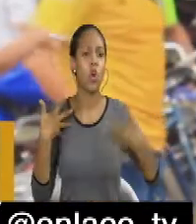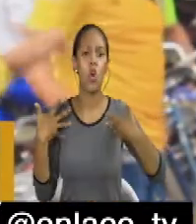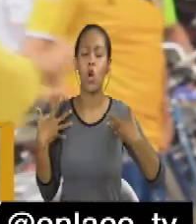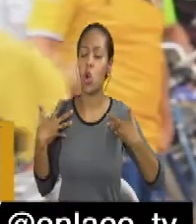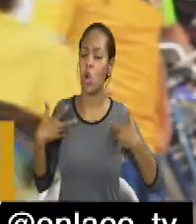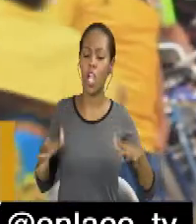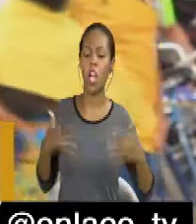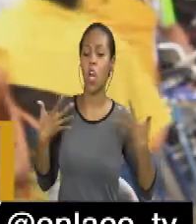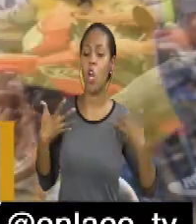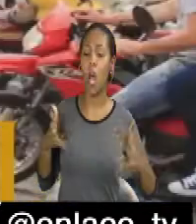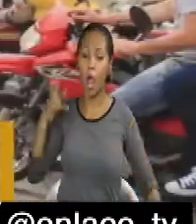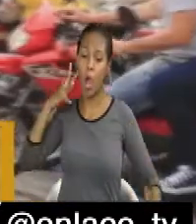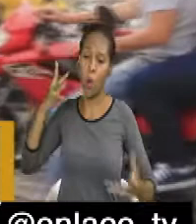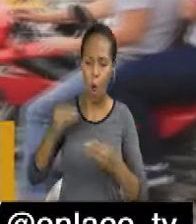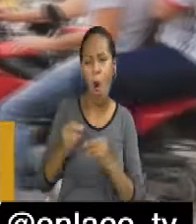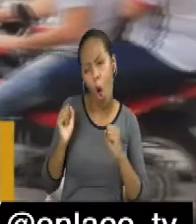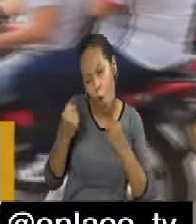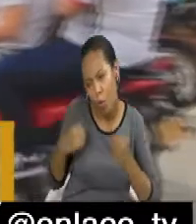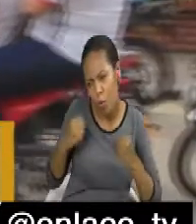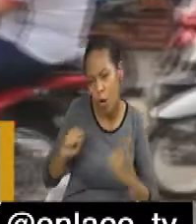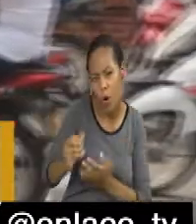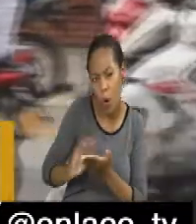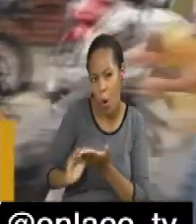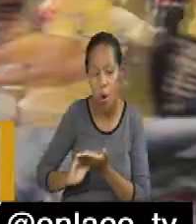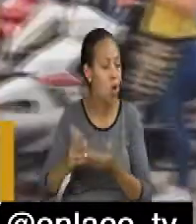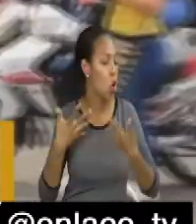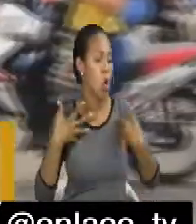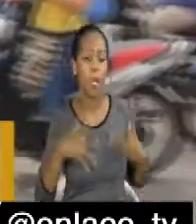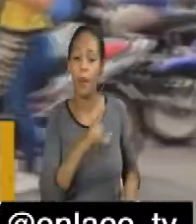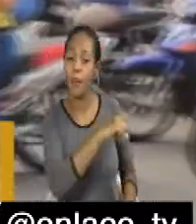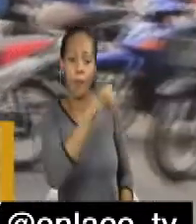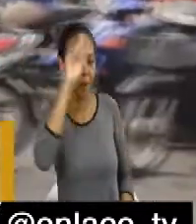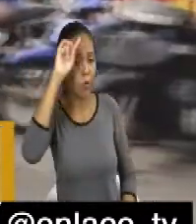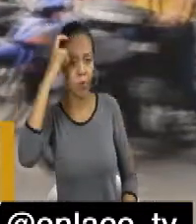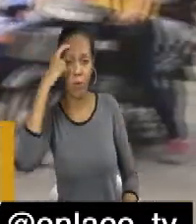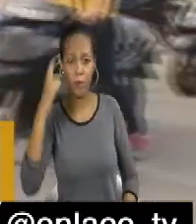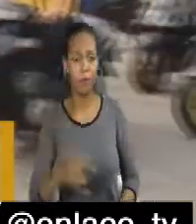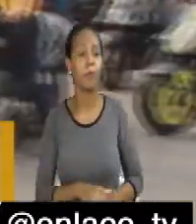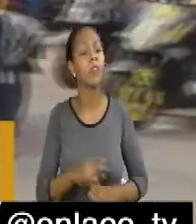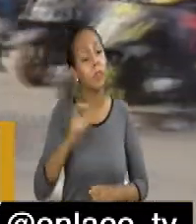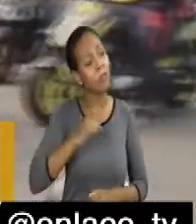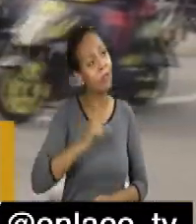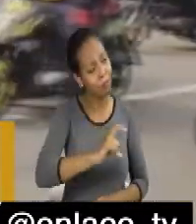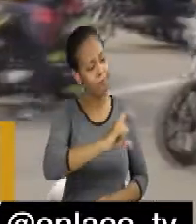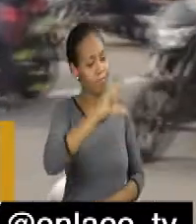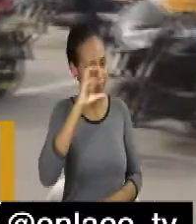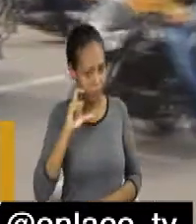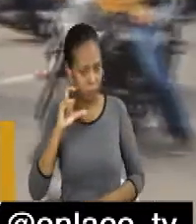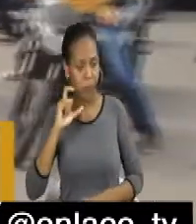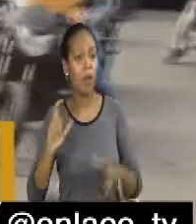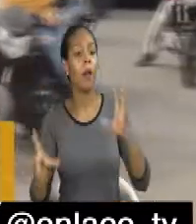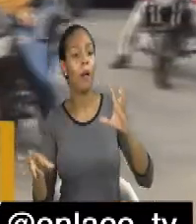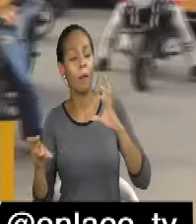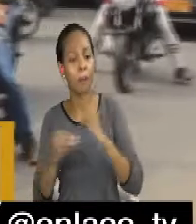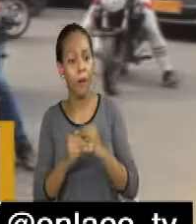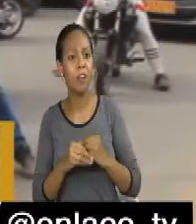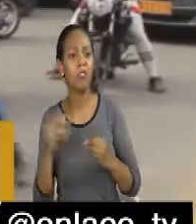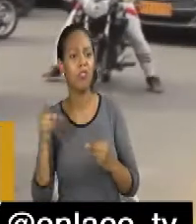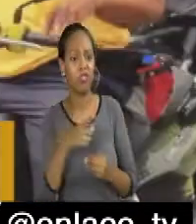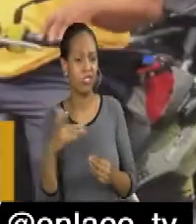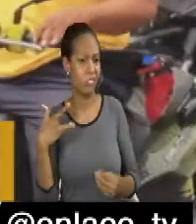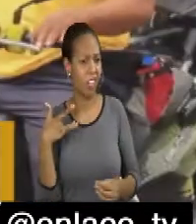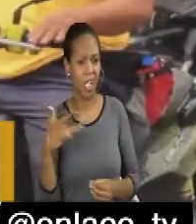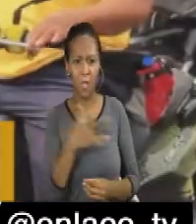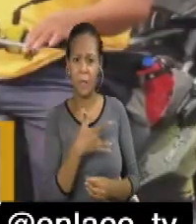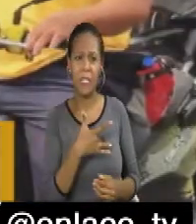del presupuesto para educación. El ajuste salarial es uno de los requerimientos de los maestros. A esto se le suma, según ellos, la mala prestación en servicios